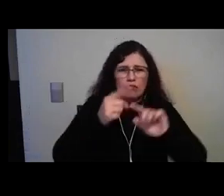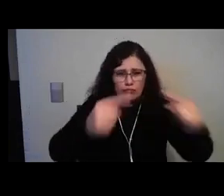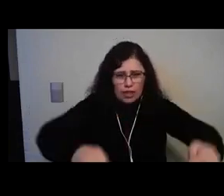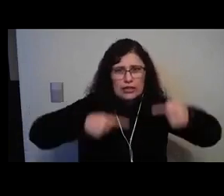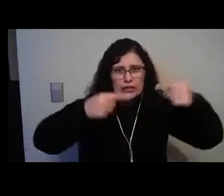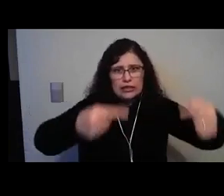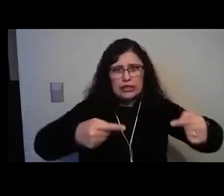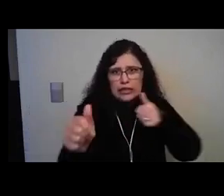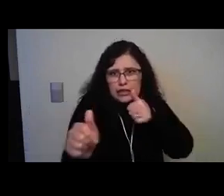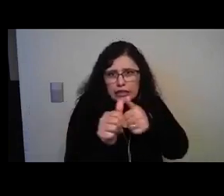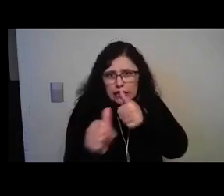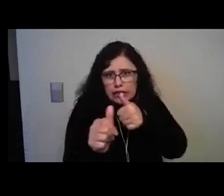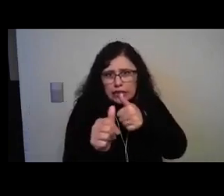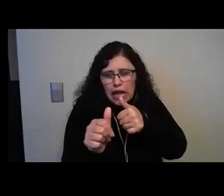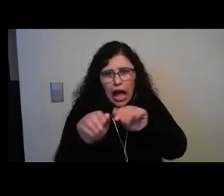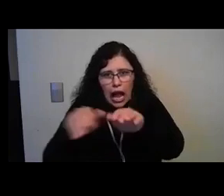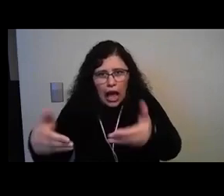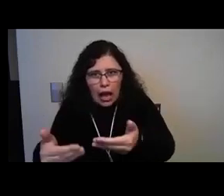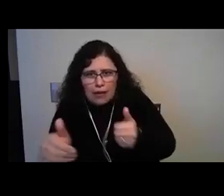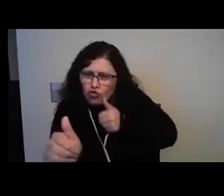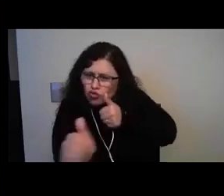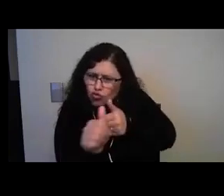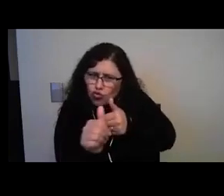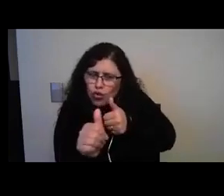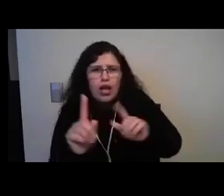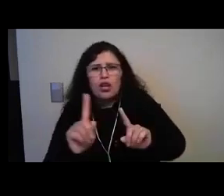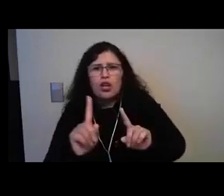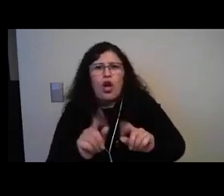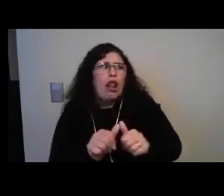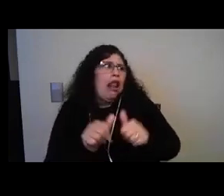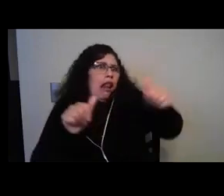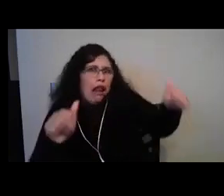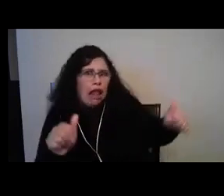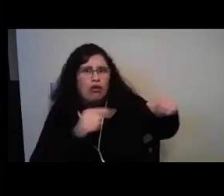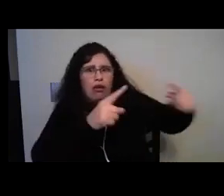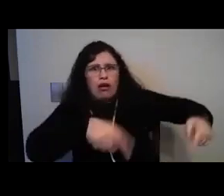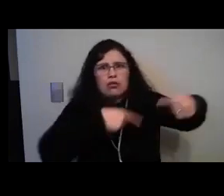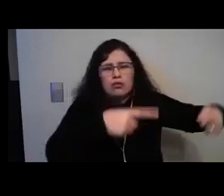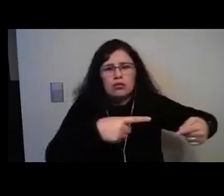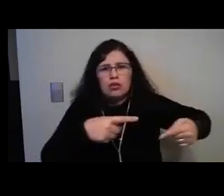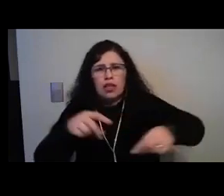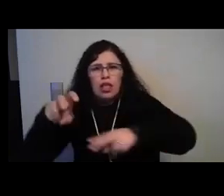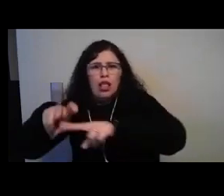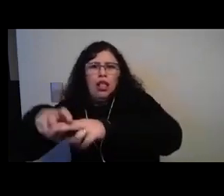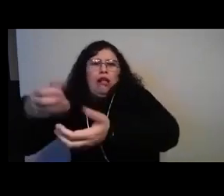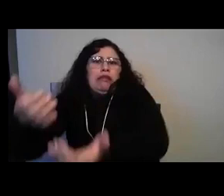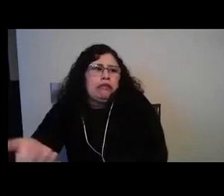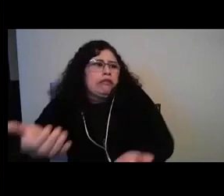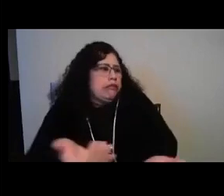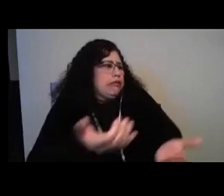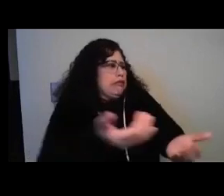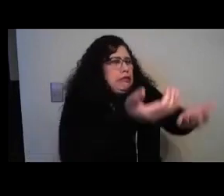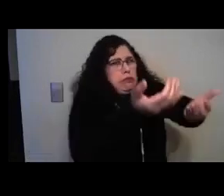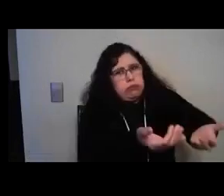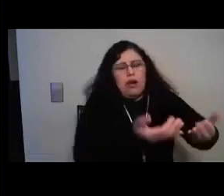lo más cerca posible de la cama, ¿ya? No vaya a dejar la silla de ruedas 2 o 3 metros más allá, porque eso va a significar un